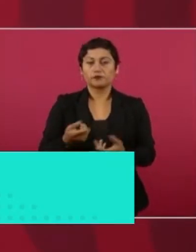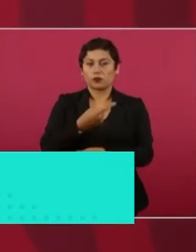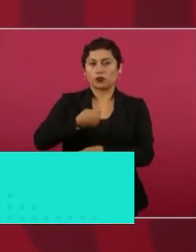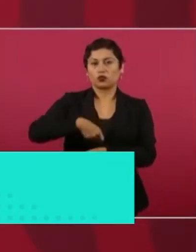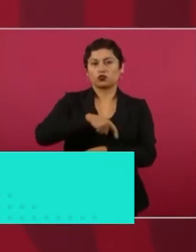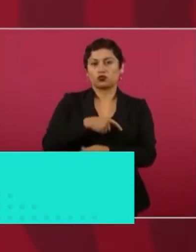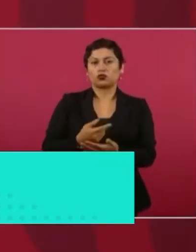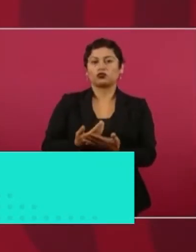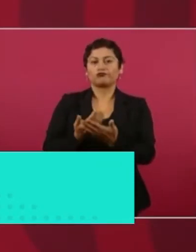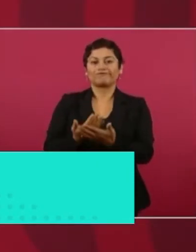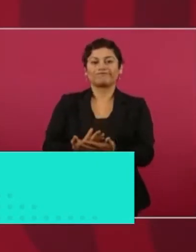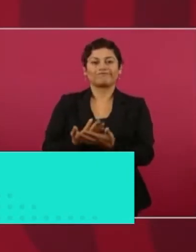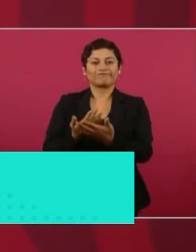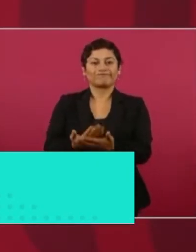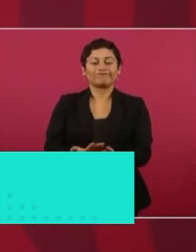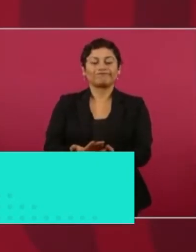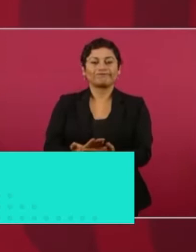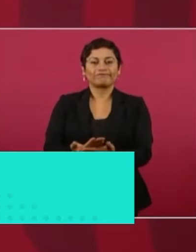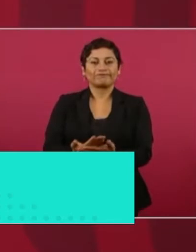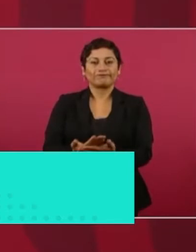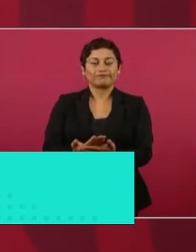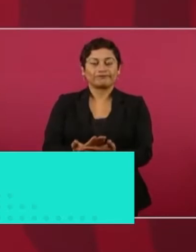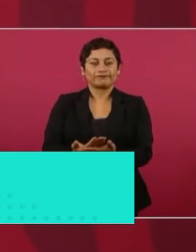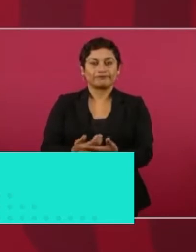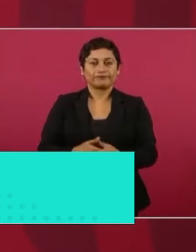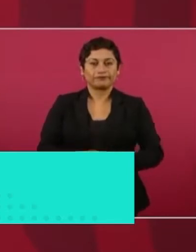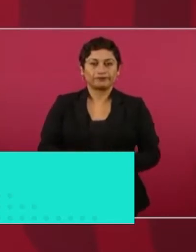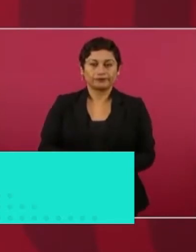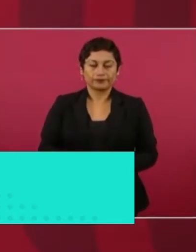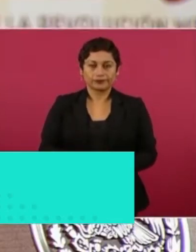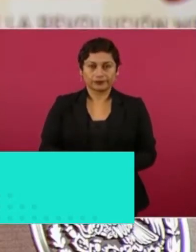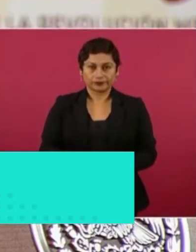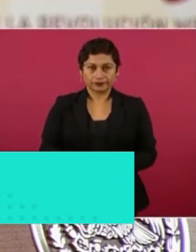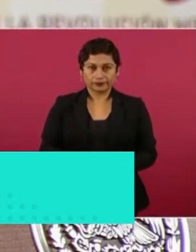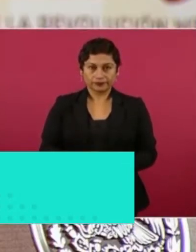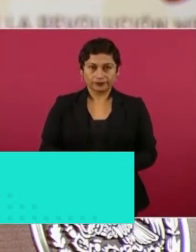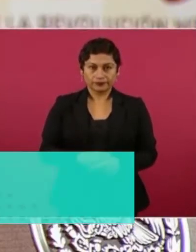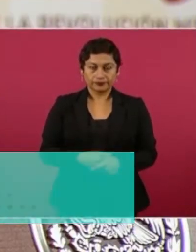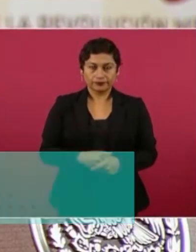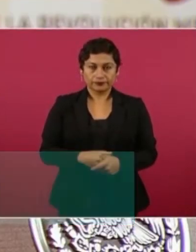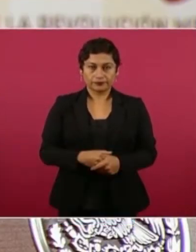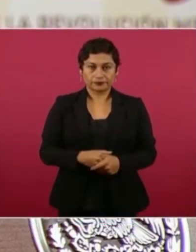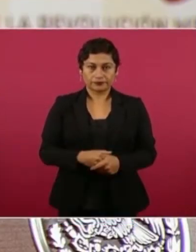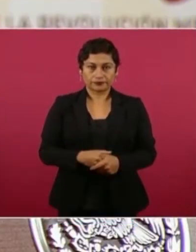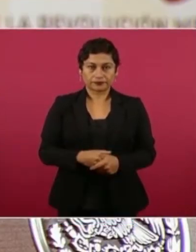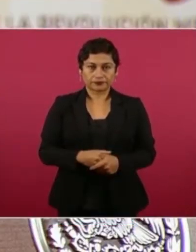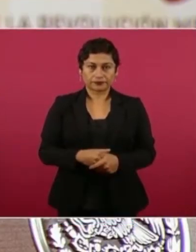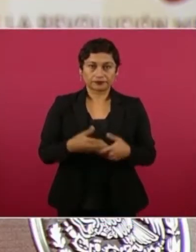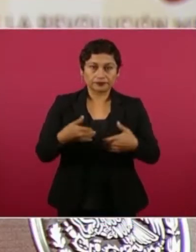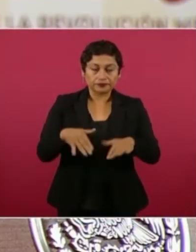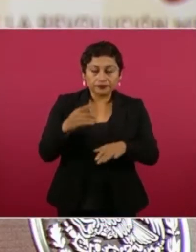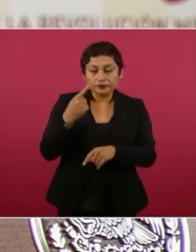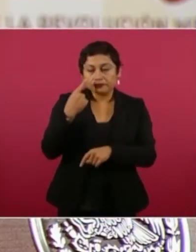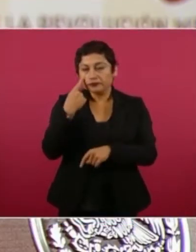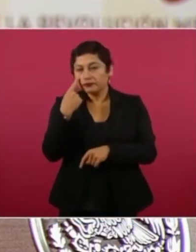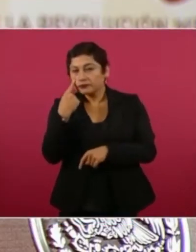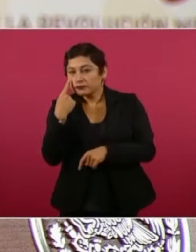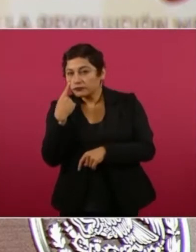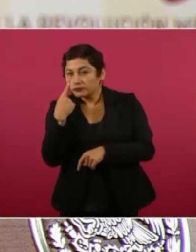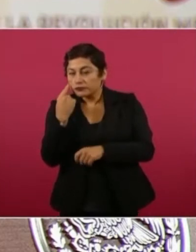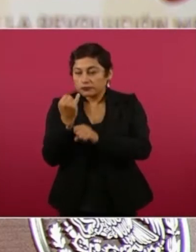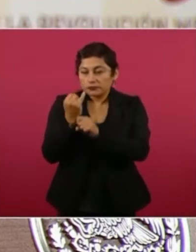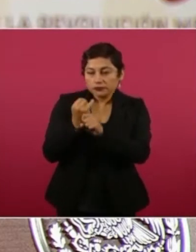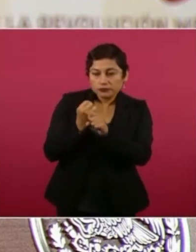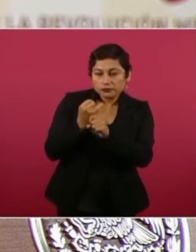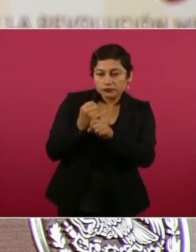cómo se continúa comportando la economía, la verdad